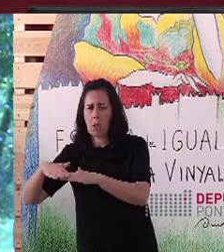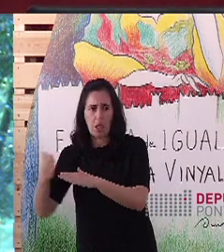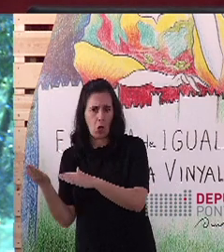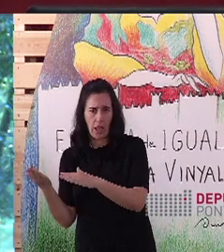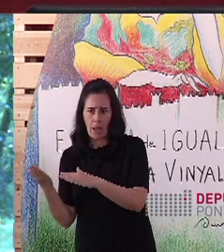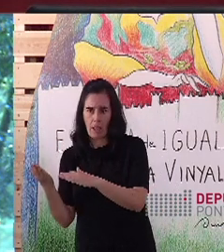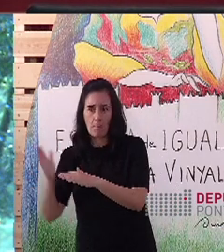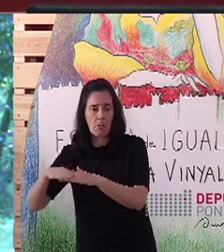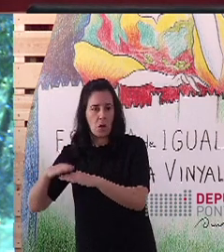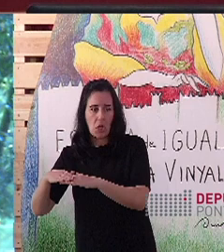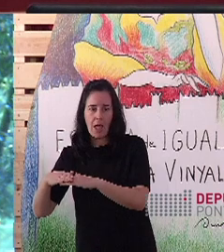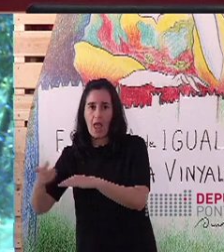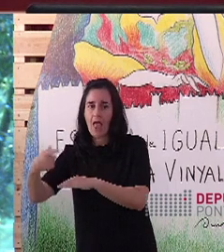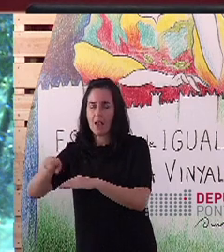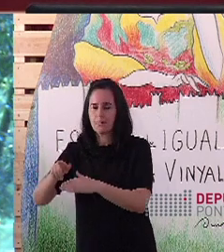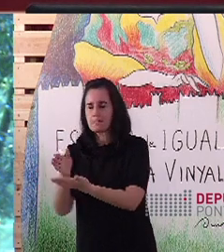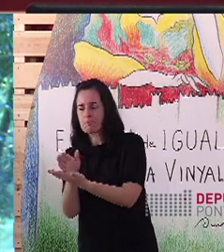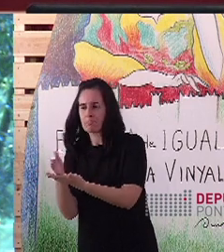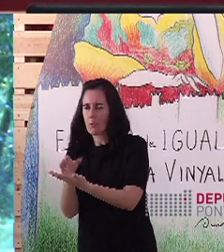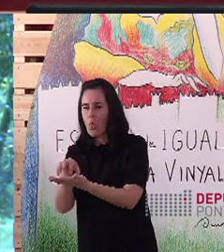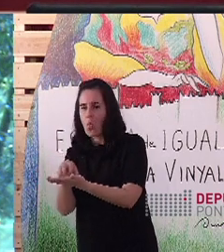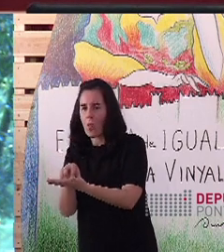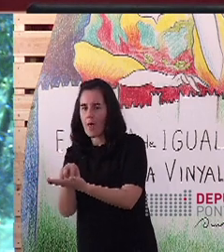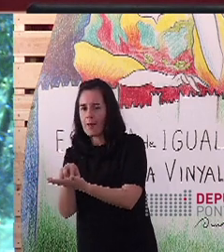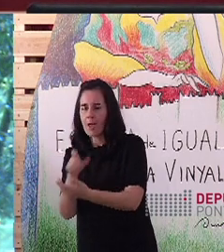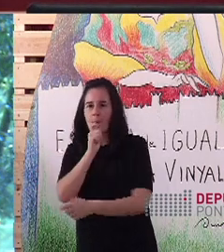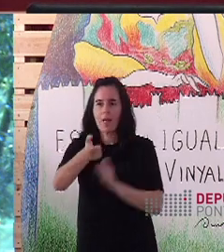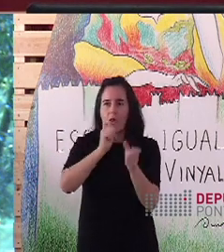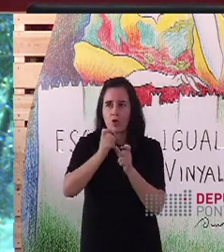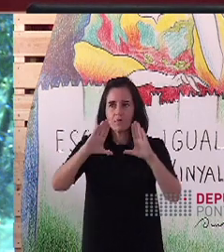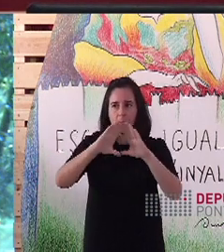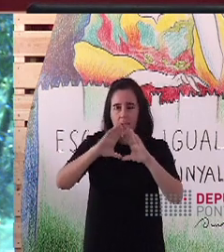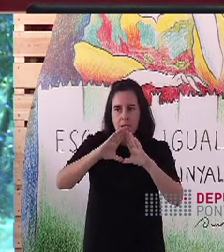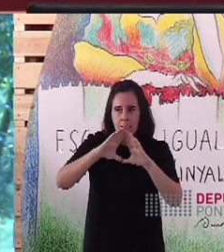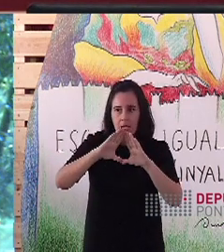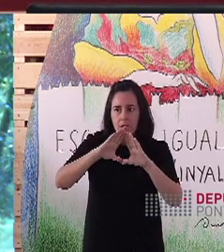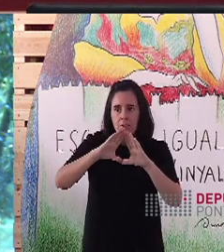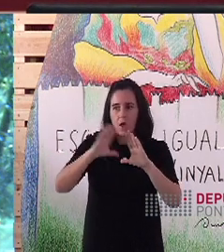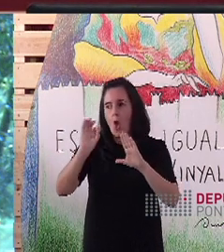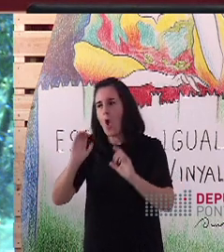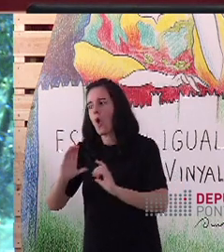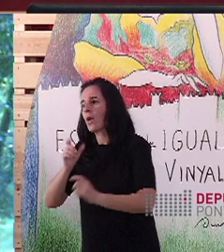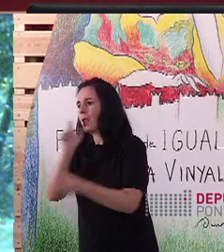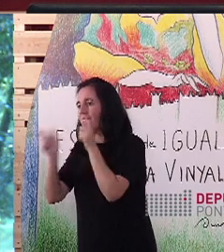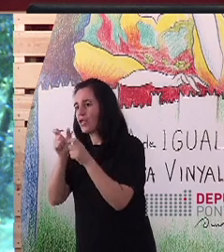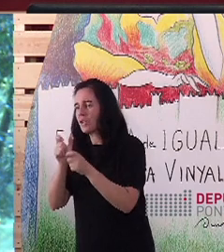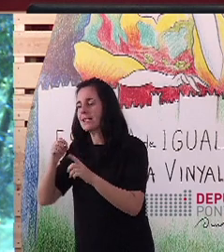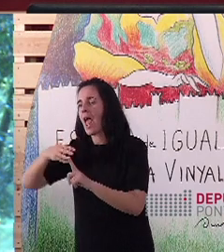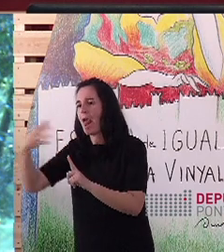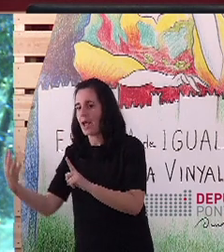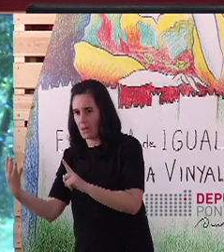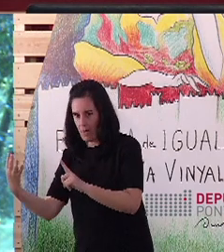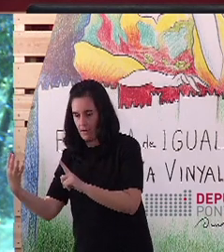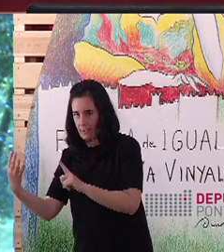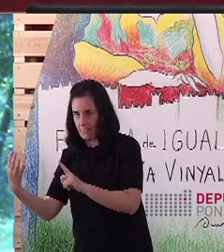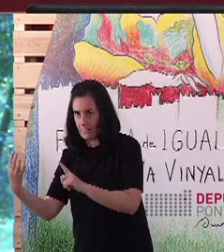está transitando entre las reivindicaciones feministas y las reivindicaciones LGTB. Es un sector que ha